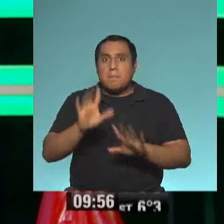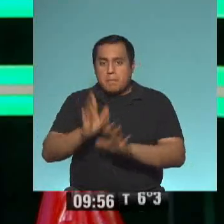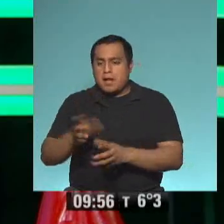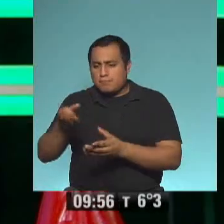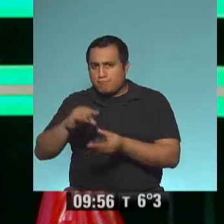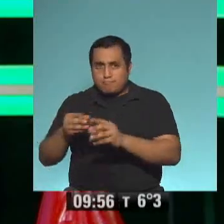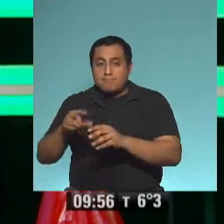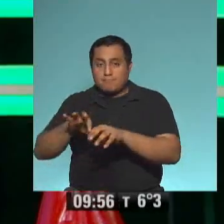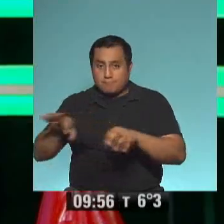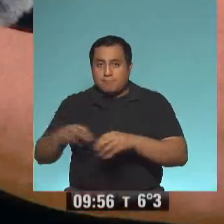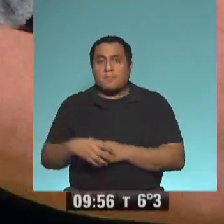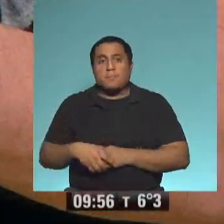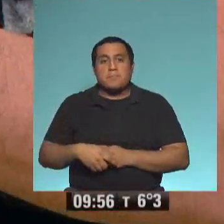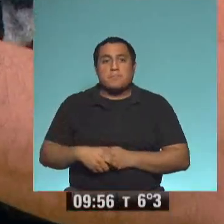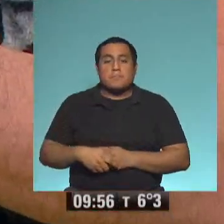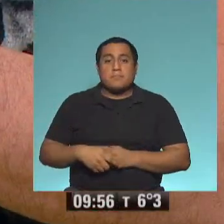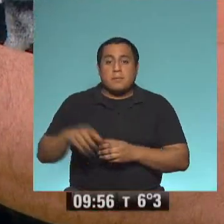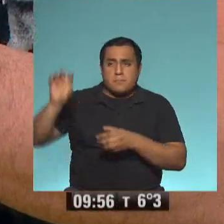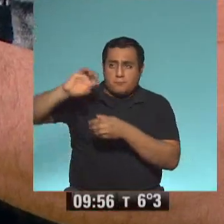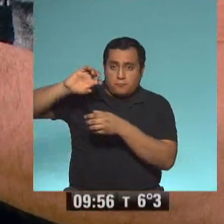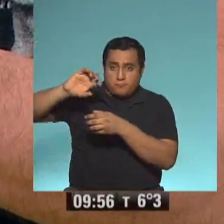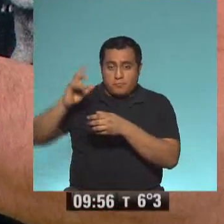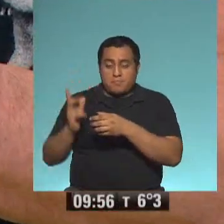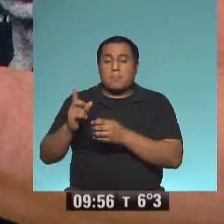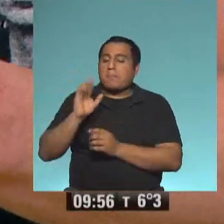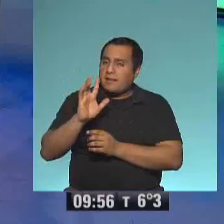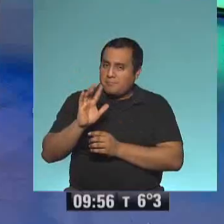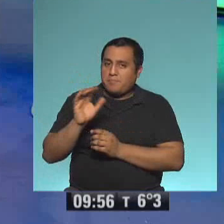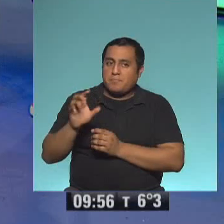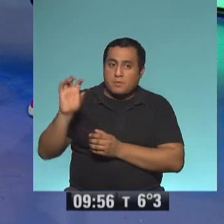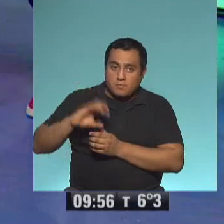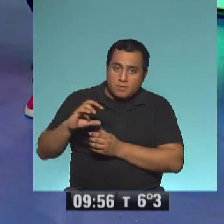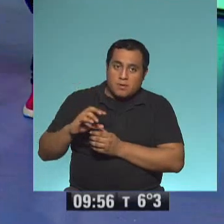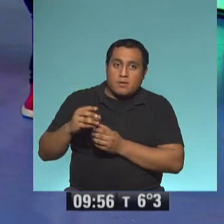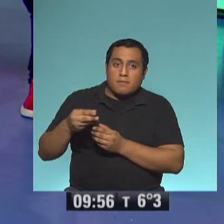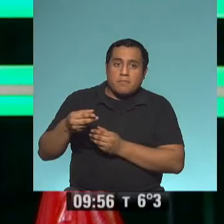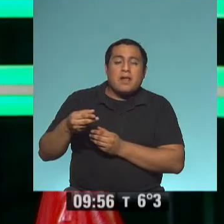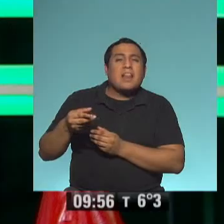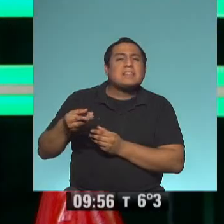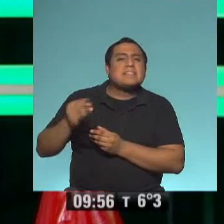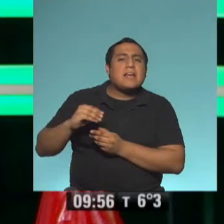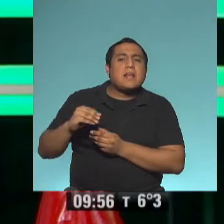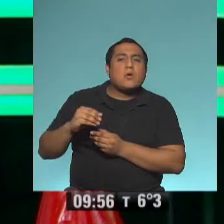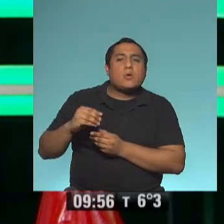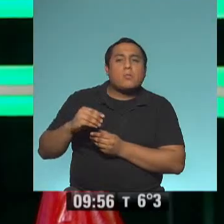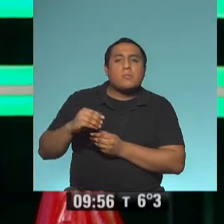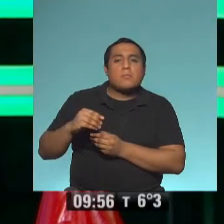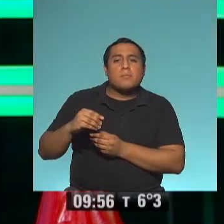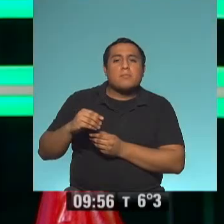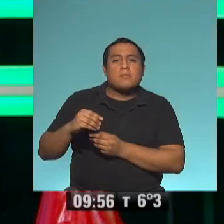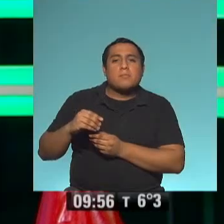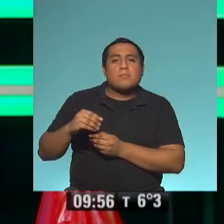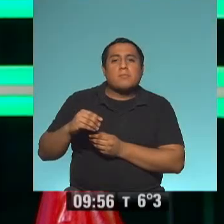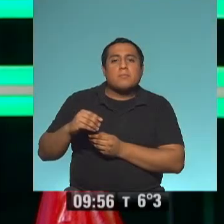¿Sí? Claro. Buenísimo. Entonces, una vez que ya le pusieron el arroz, atento que este es el truco. Lo voy a cerrar, pero lo voy a cerrar... así, entonces me va a quedar una especie